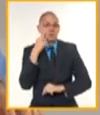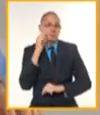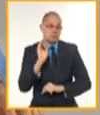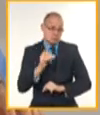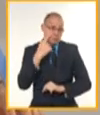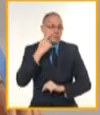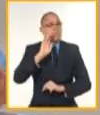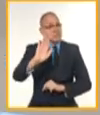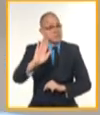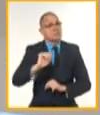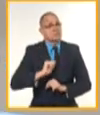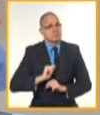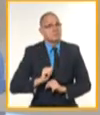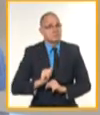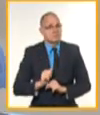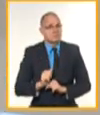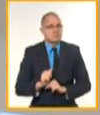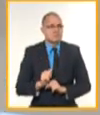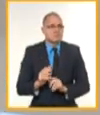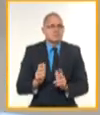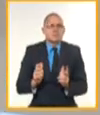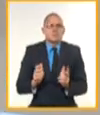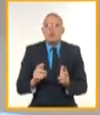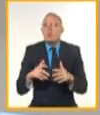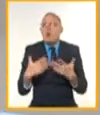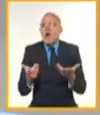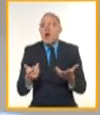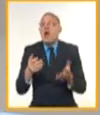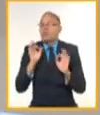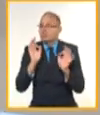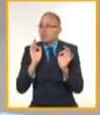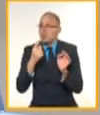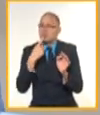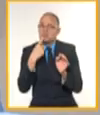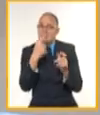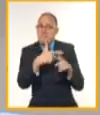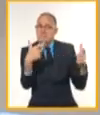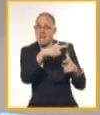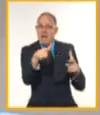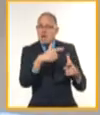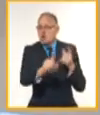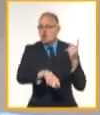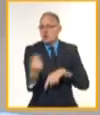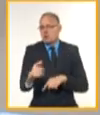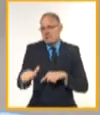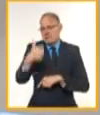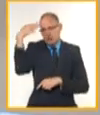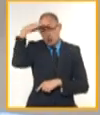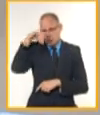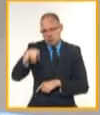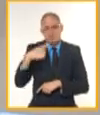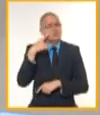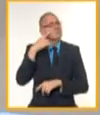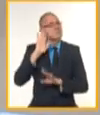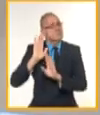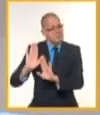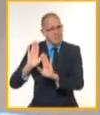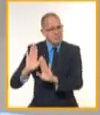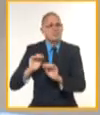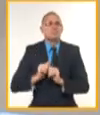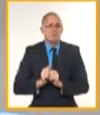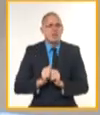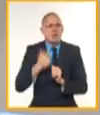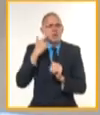contraataca. Que el establishment contraatacará más temprano o más tarde. Contraatacará quiere decir